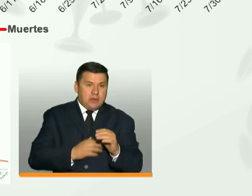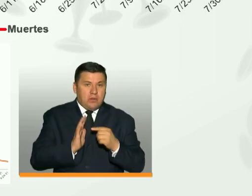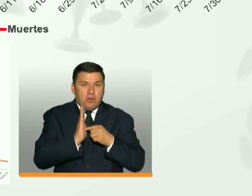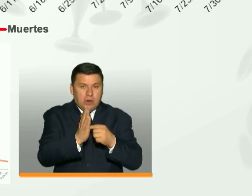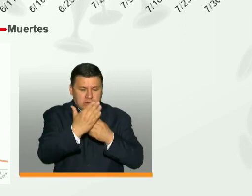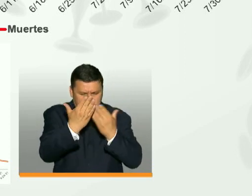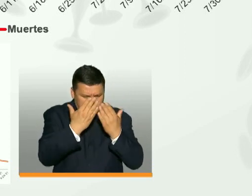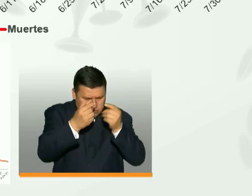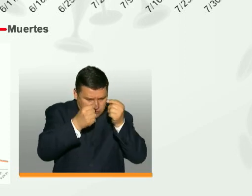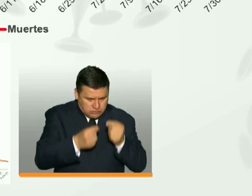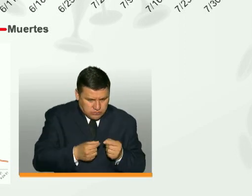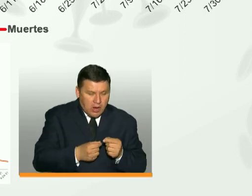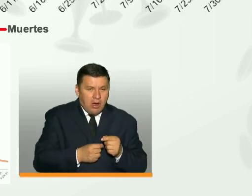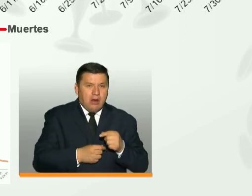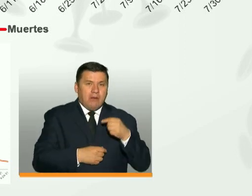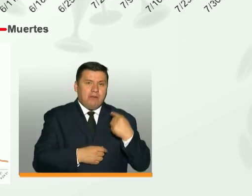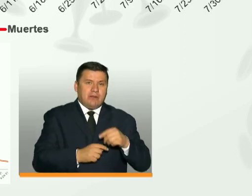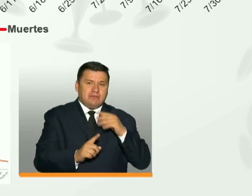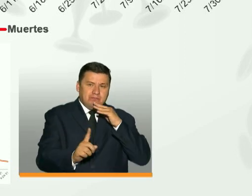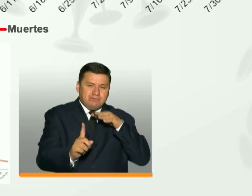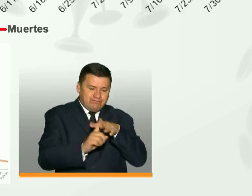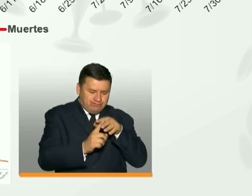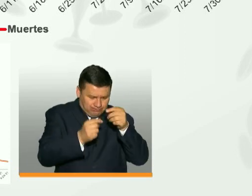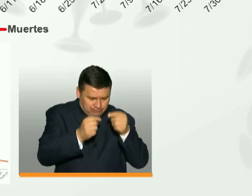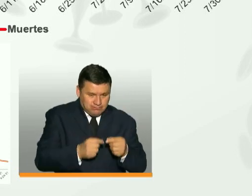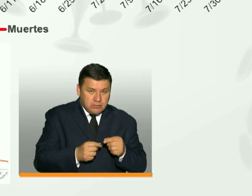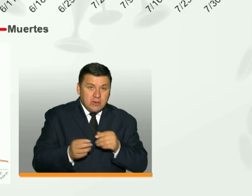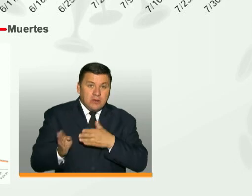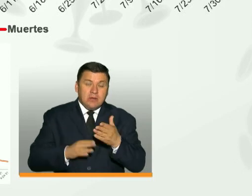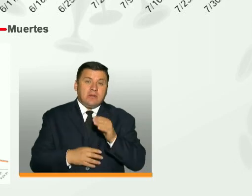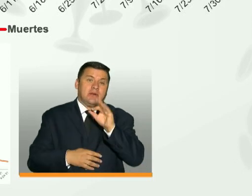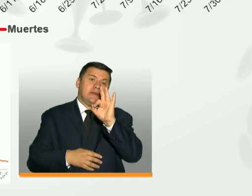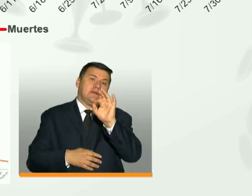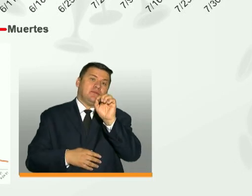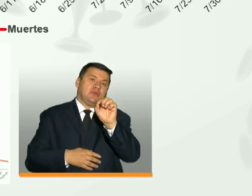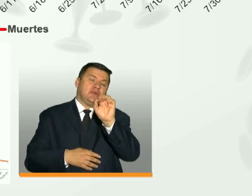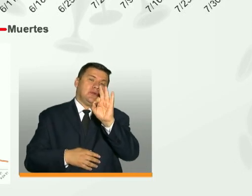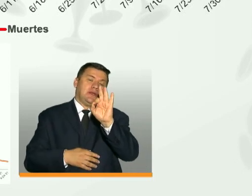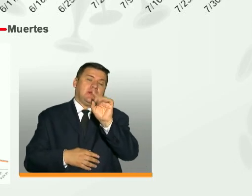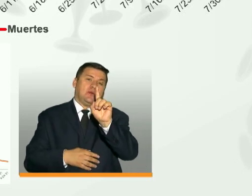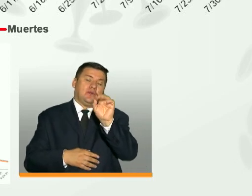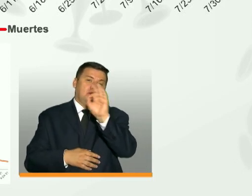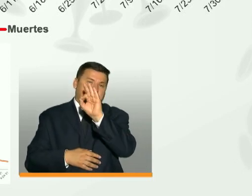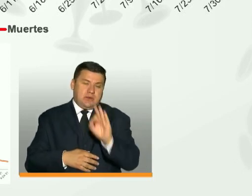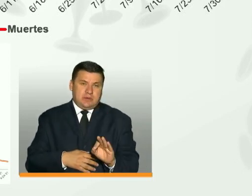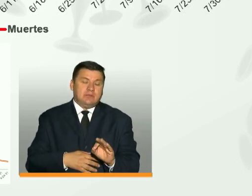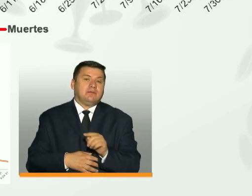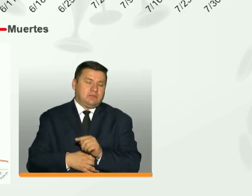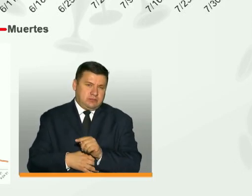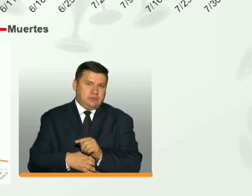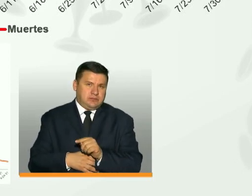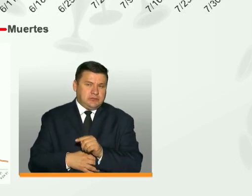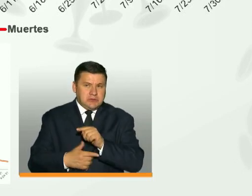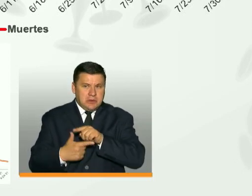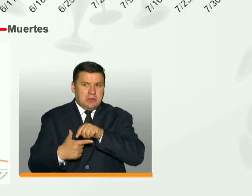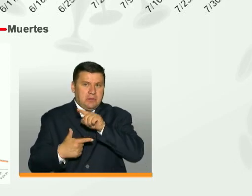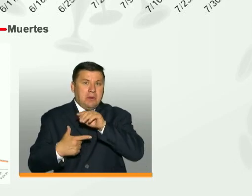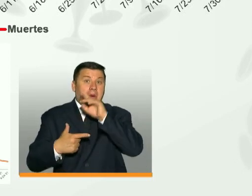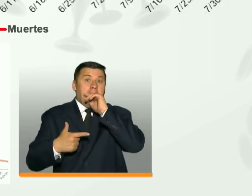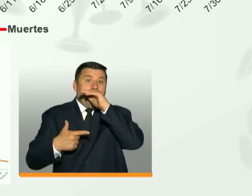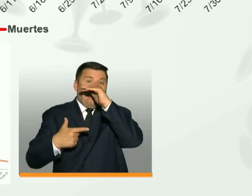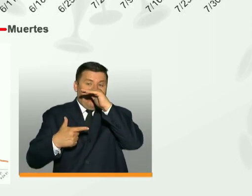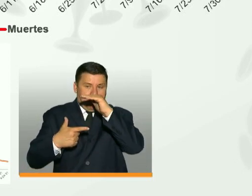que se toman salen positivas y con una letalidad del 3.31, una letalidad relativamente